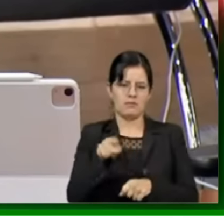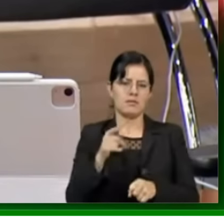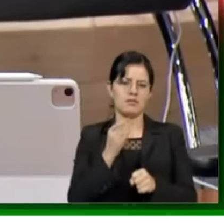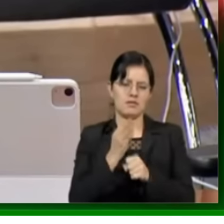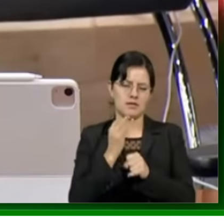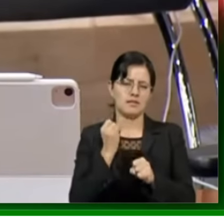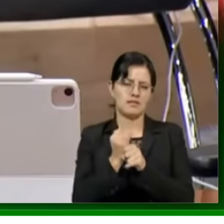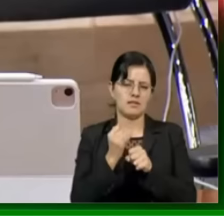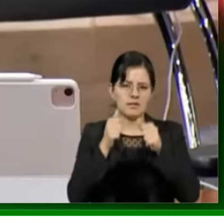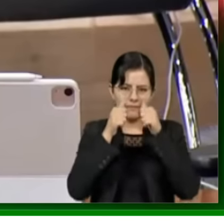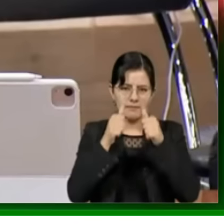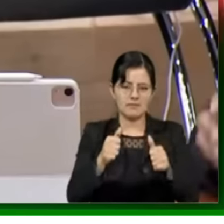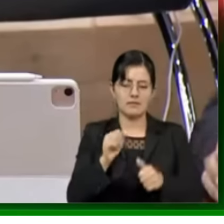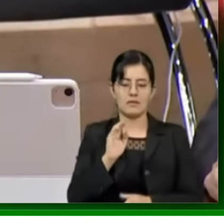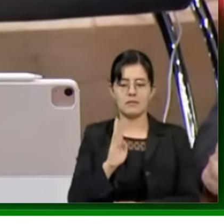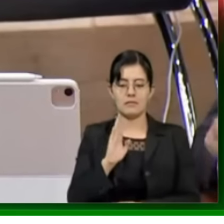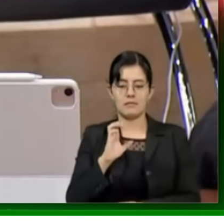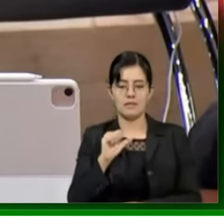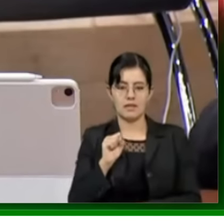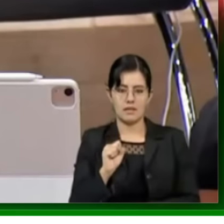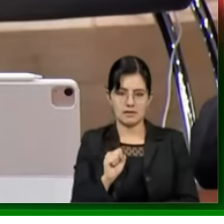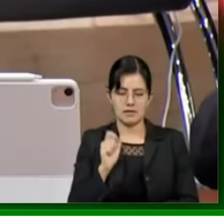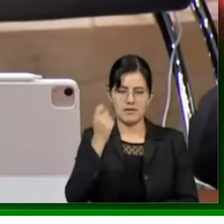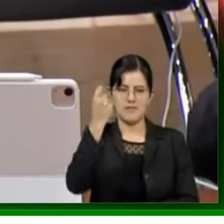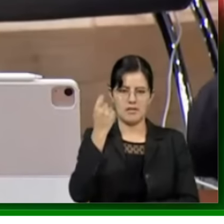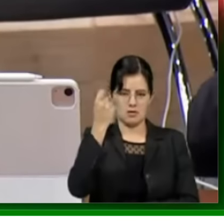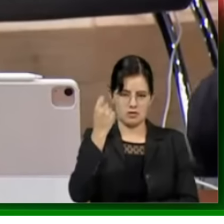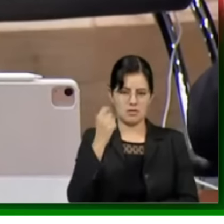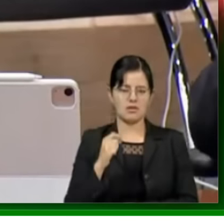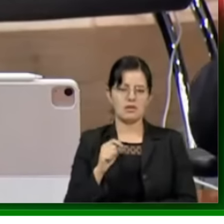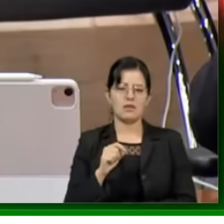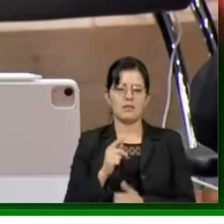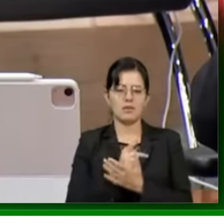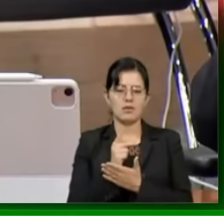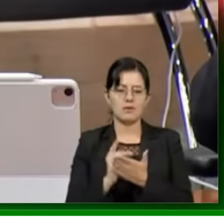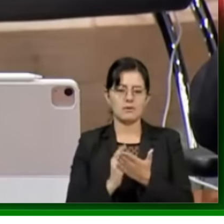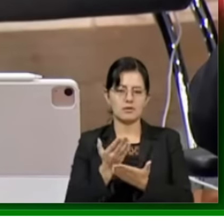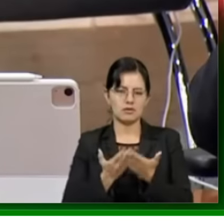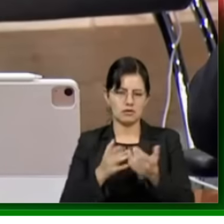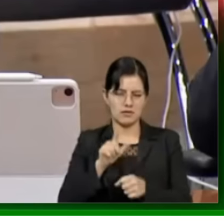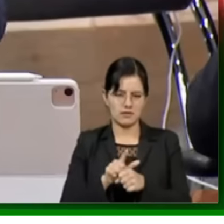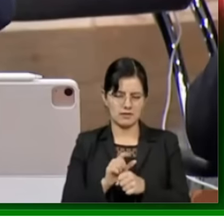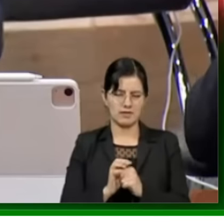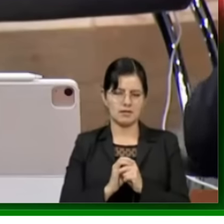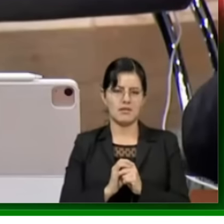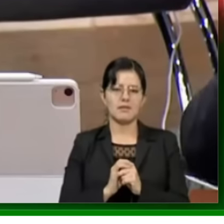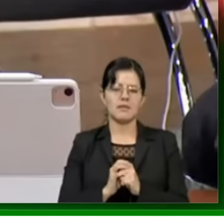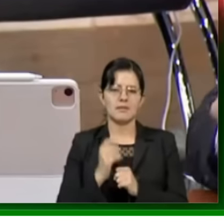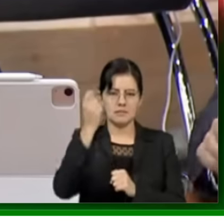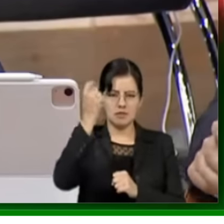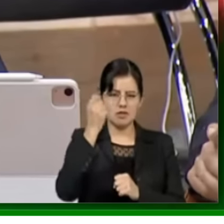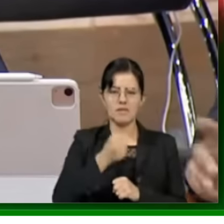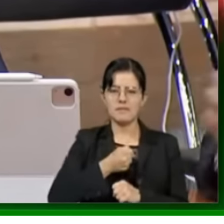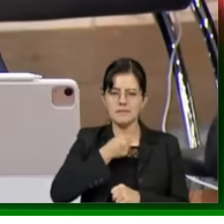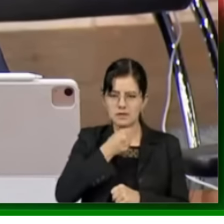sociales las becas las pensiones los programas sociales las pensiones del